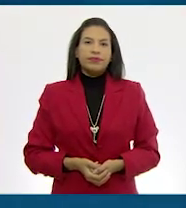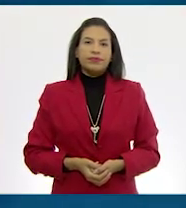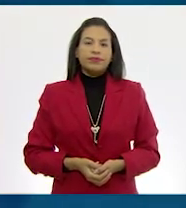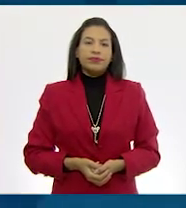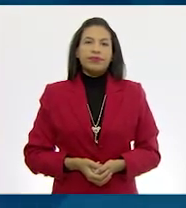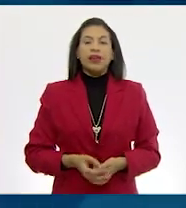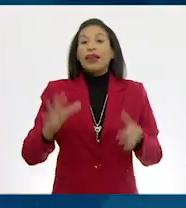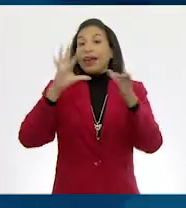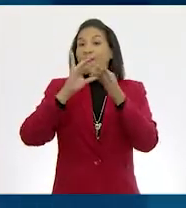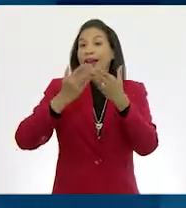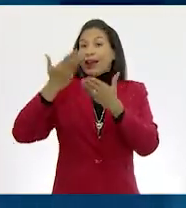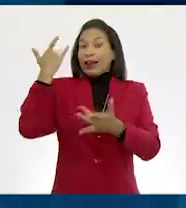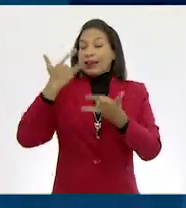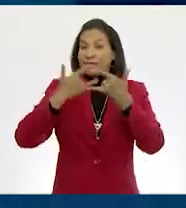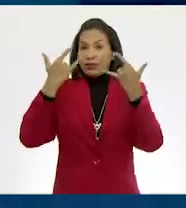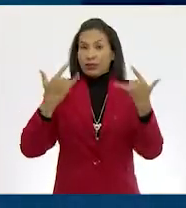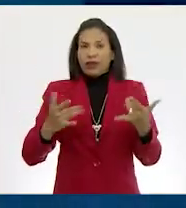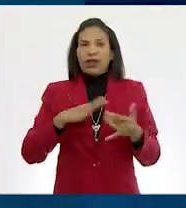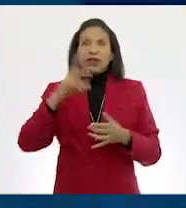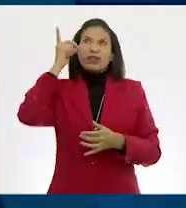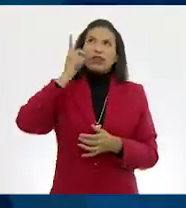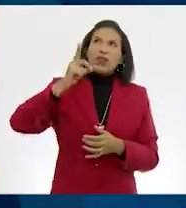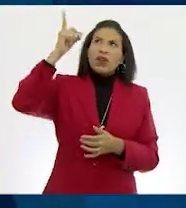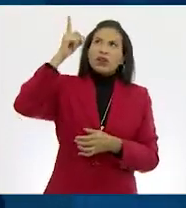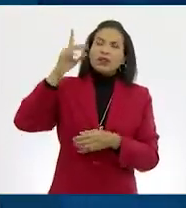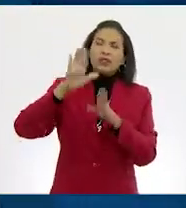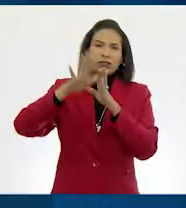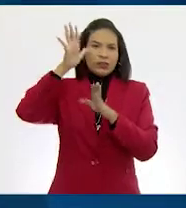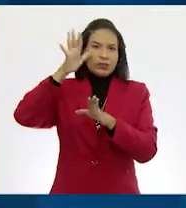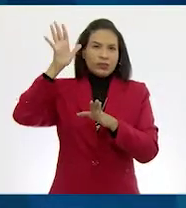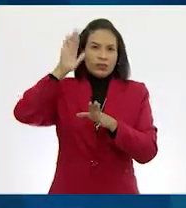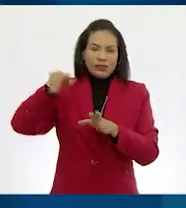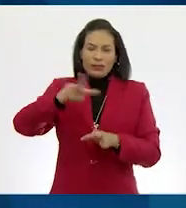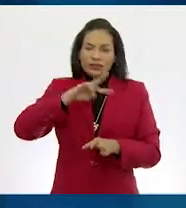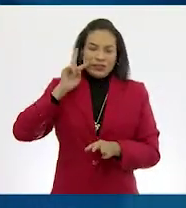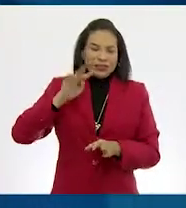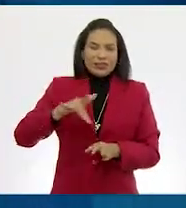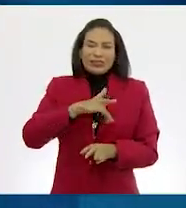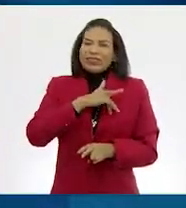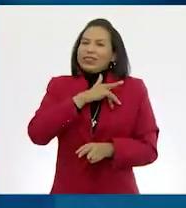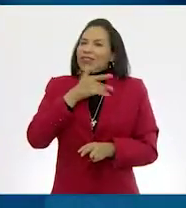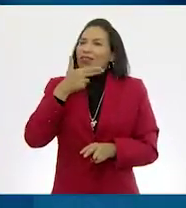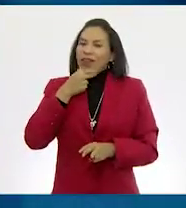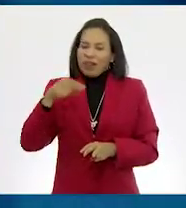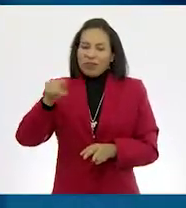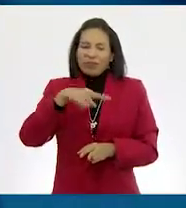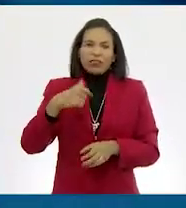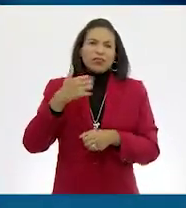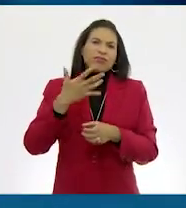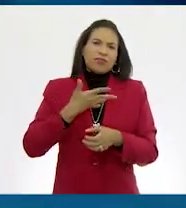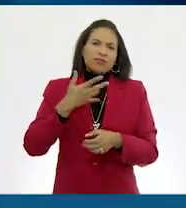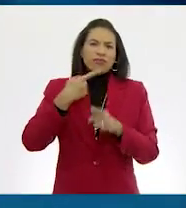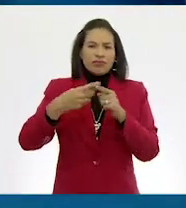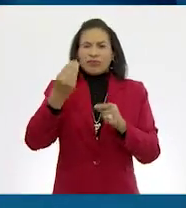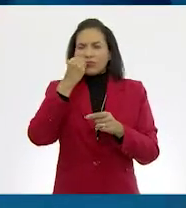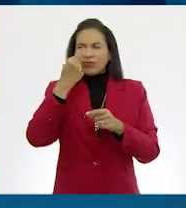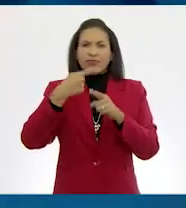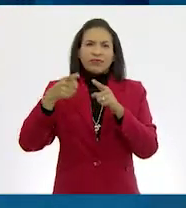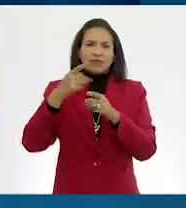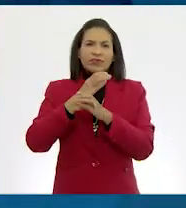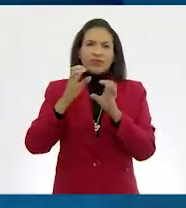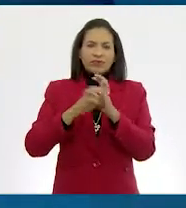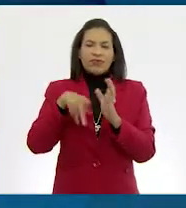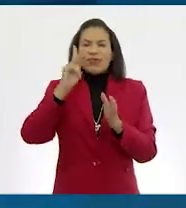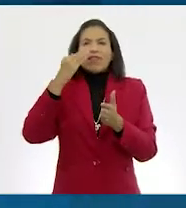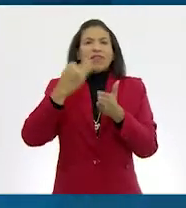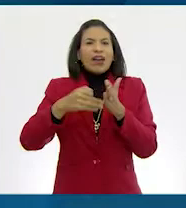cuenta la leyenda que estaban los dioses mexicas con padeciendo a los hombres al ver que tenían comida y sustento pero nada que les